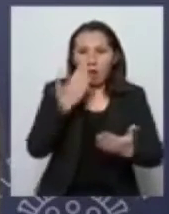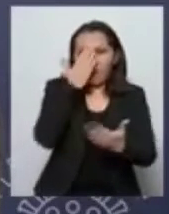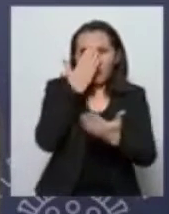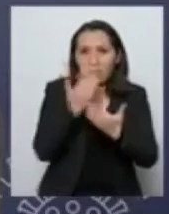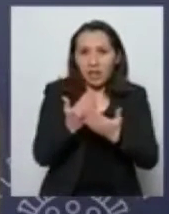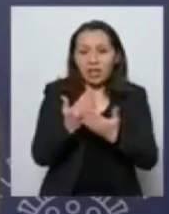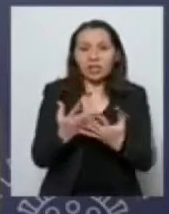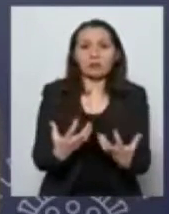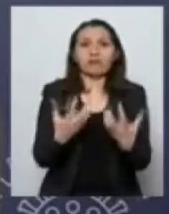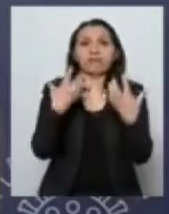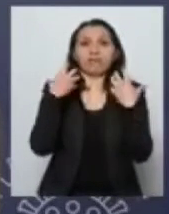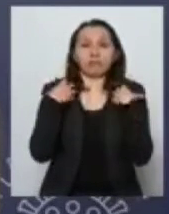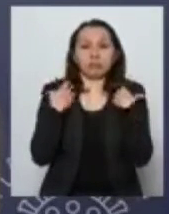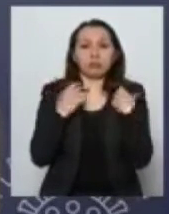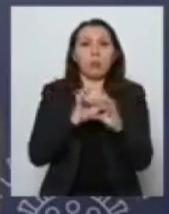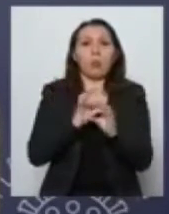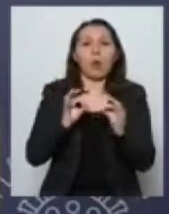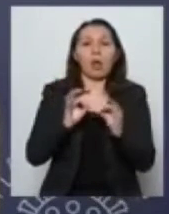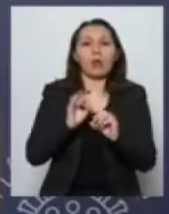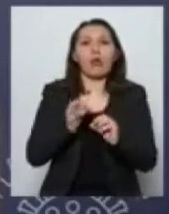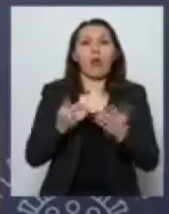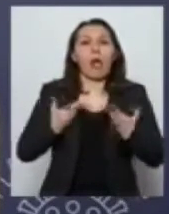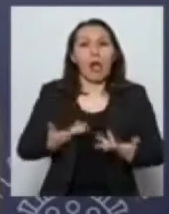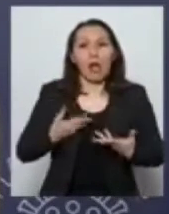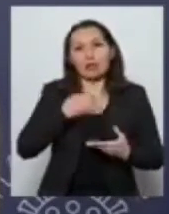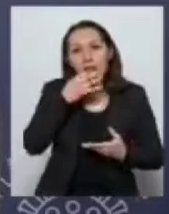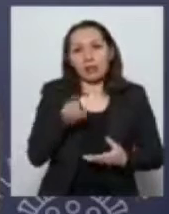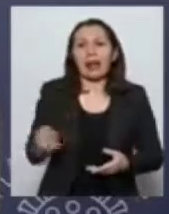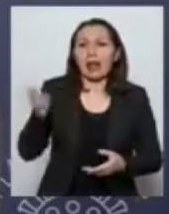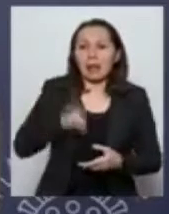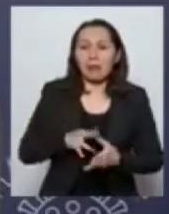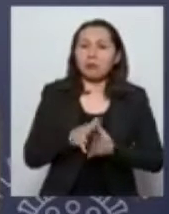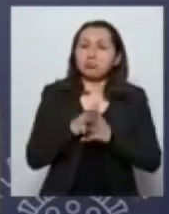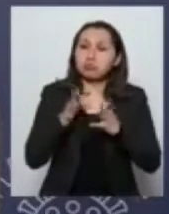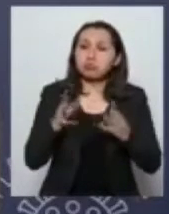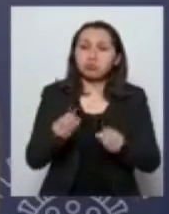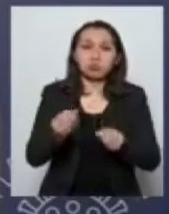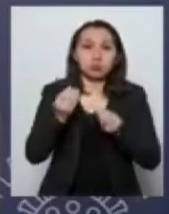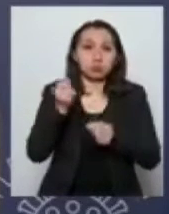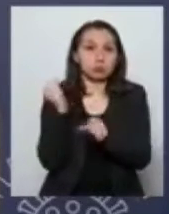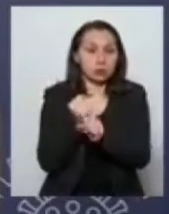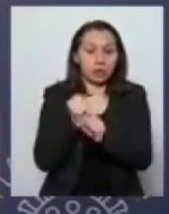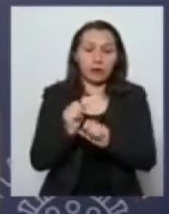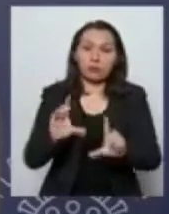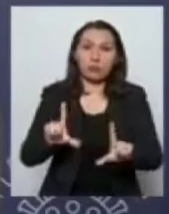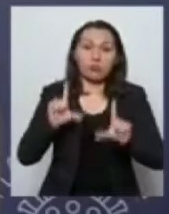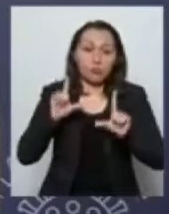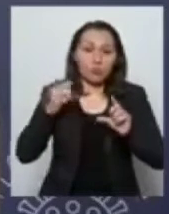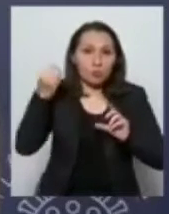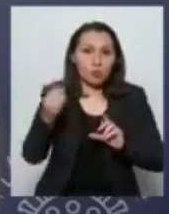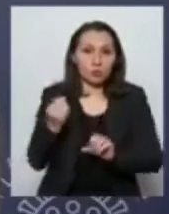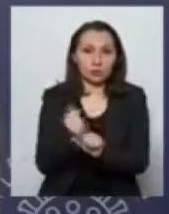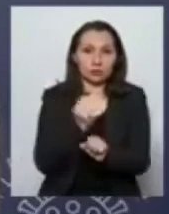enfrentado, es, y no dejamos de, no nos cansamos de decirlo, extraordinariamente notable.